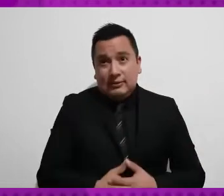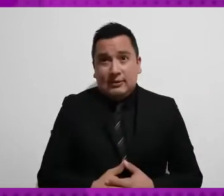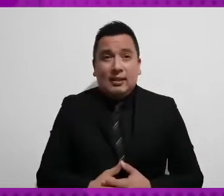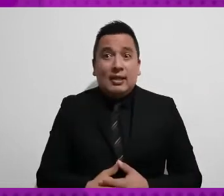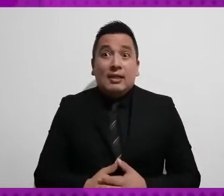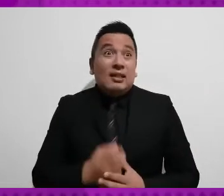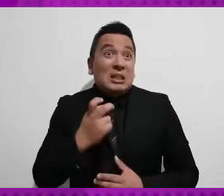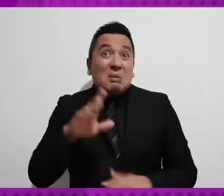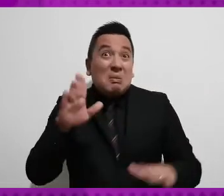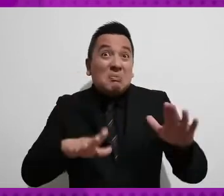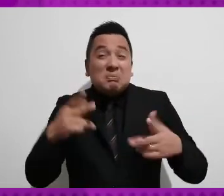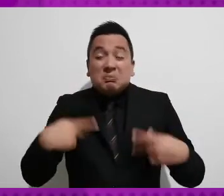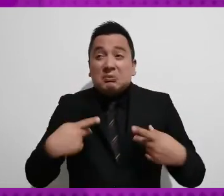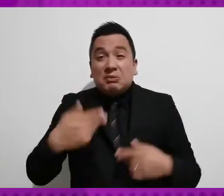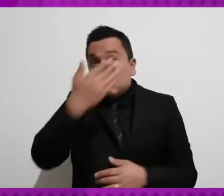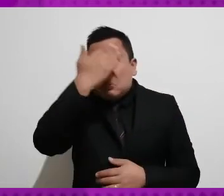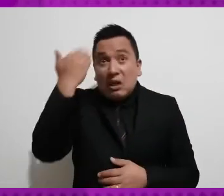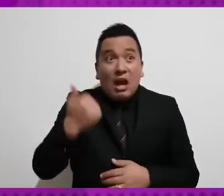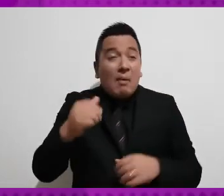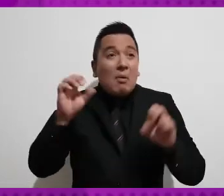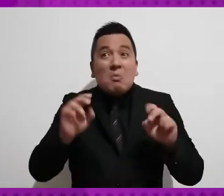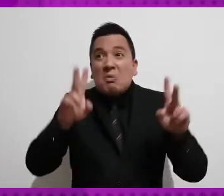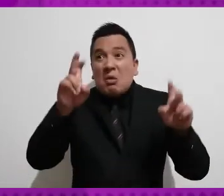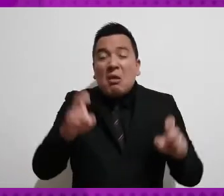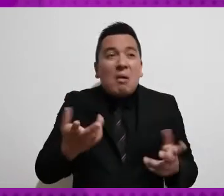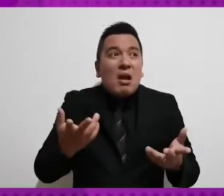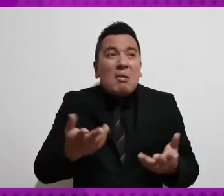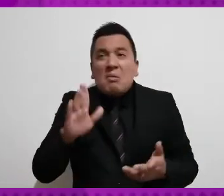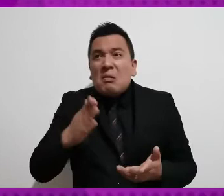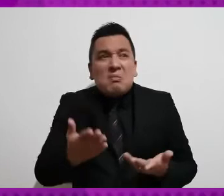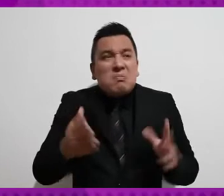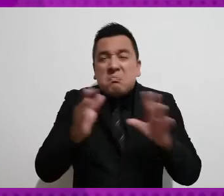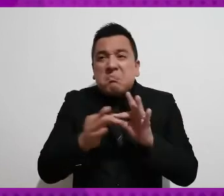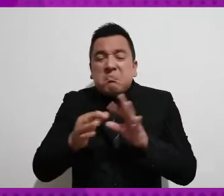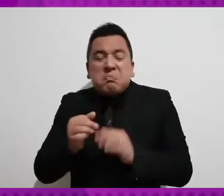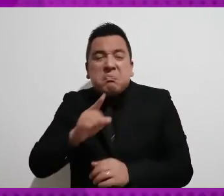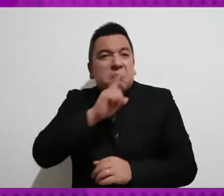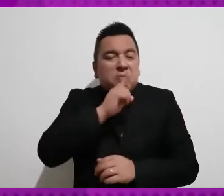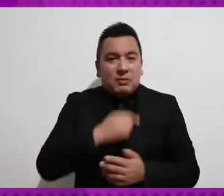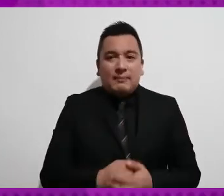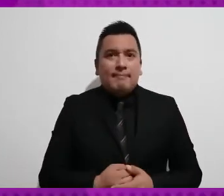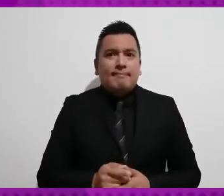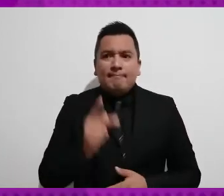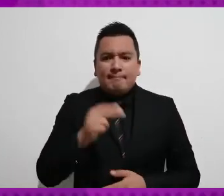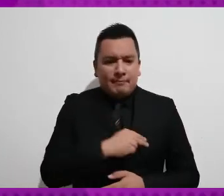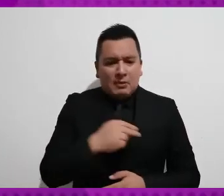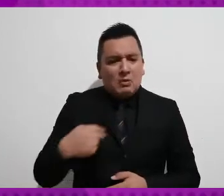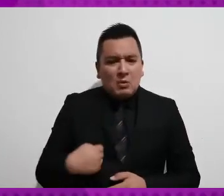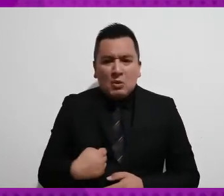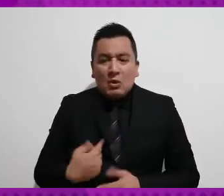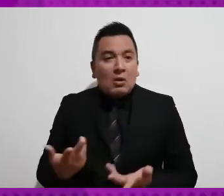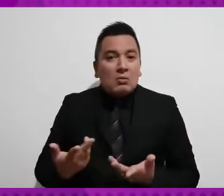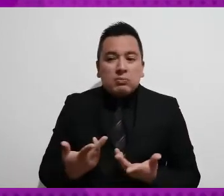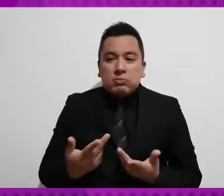habla o poco se conoce en la sociedad, y que nosotros a través de este alcance que tenemos a través de